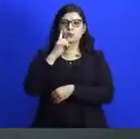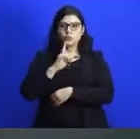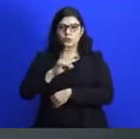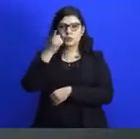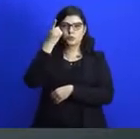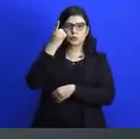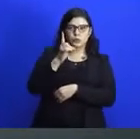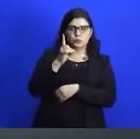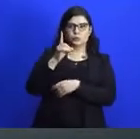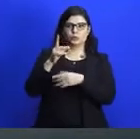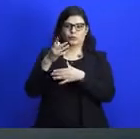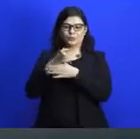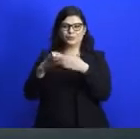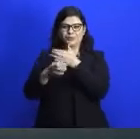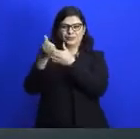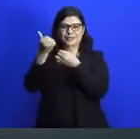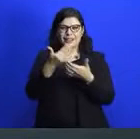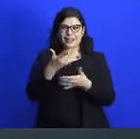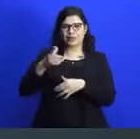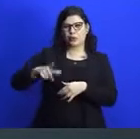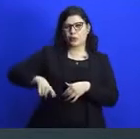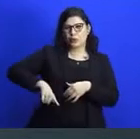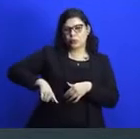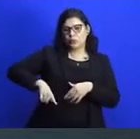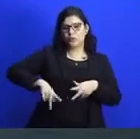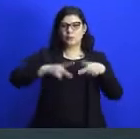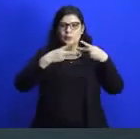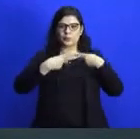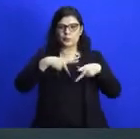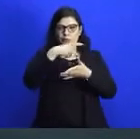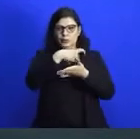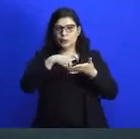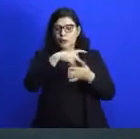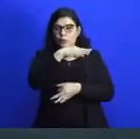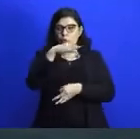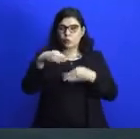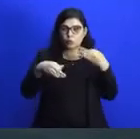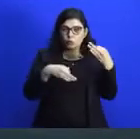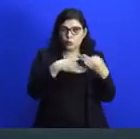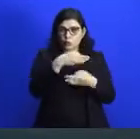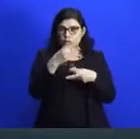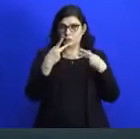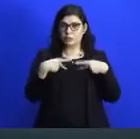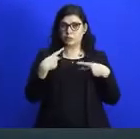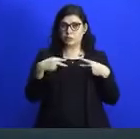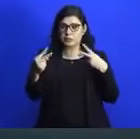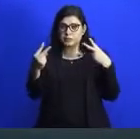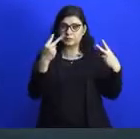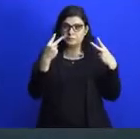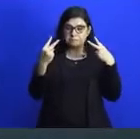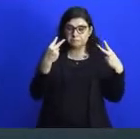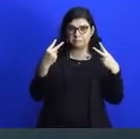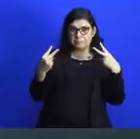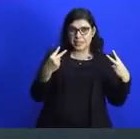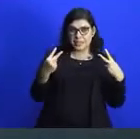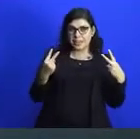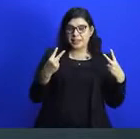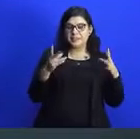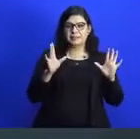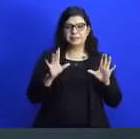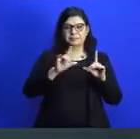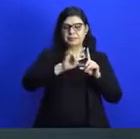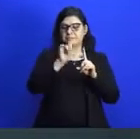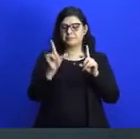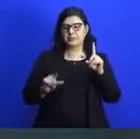ONG, gobierno, clientes, todos que están siguiendo esta transmisión en vivo desde diferentes puntos